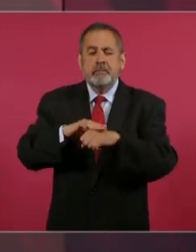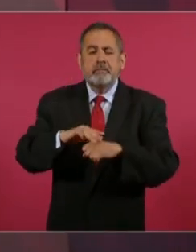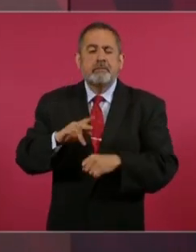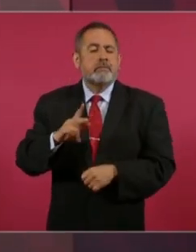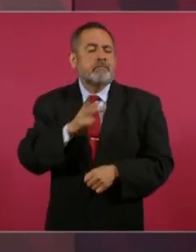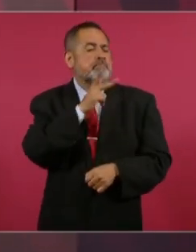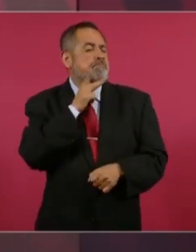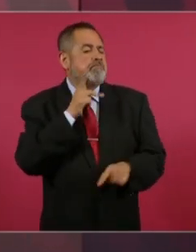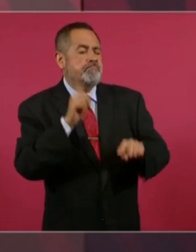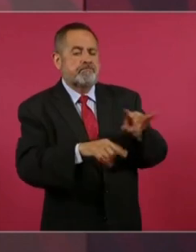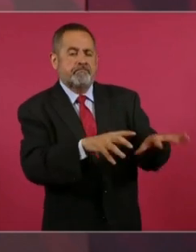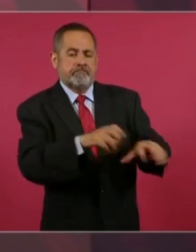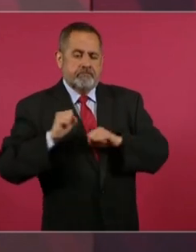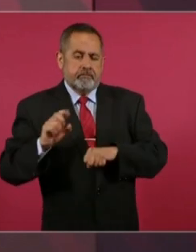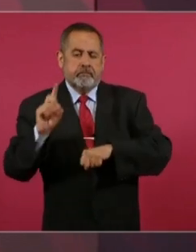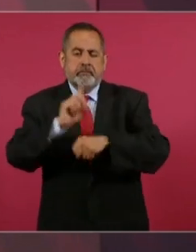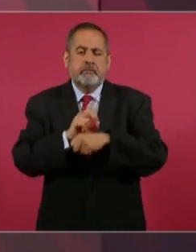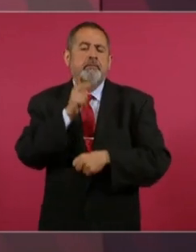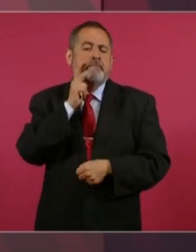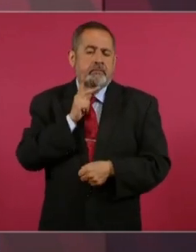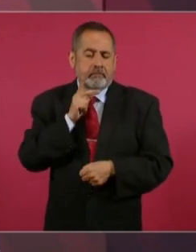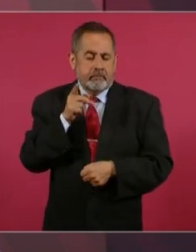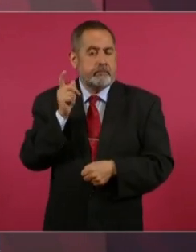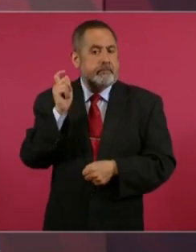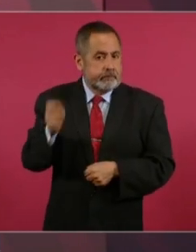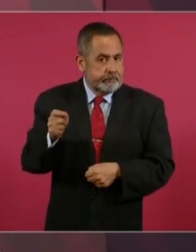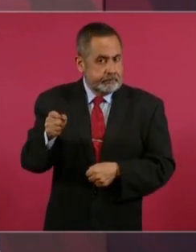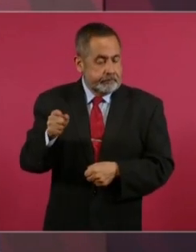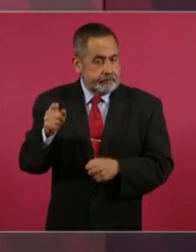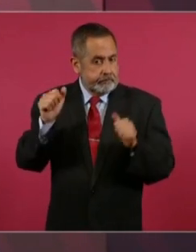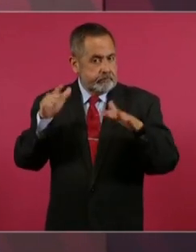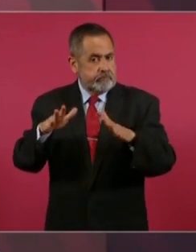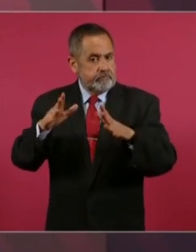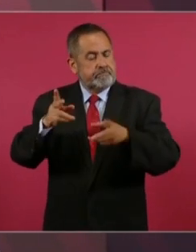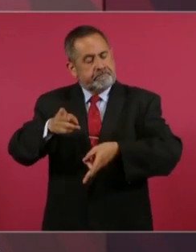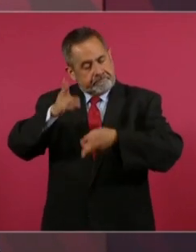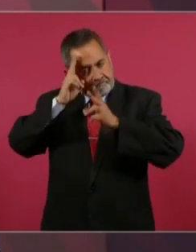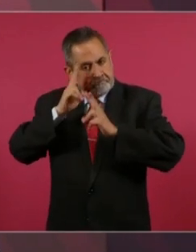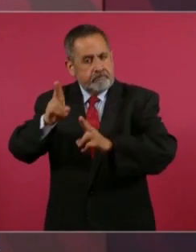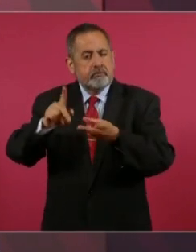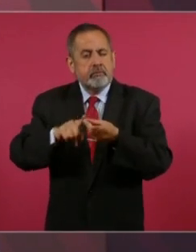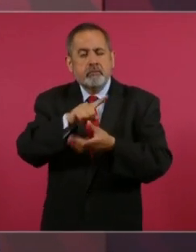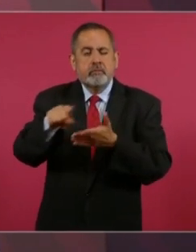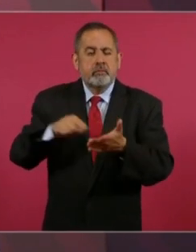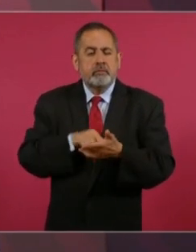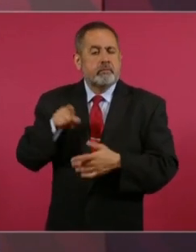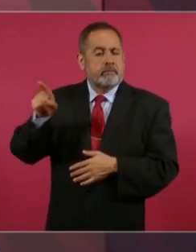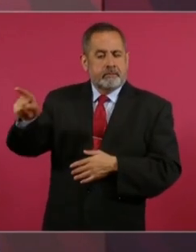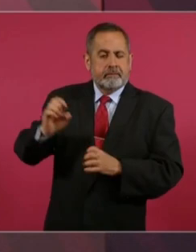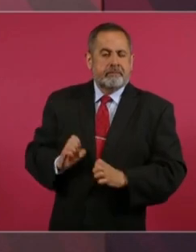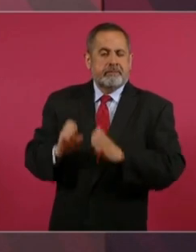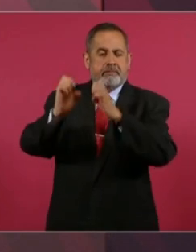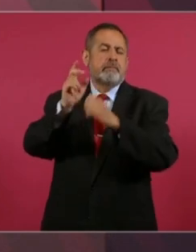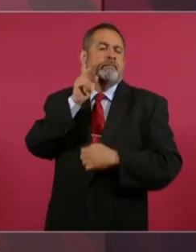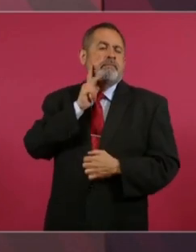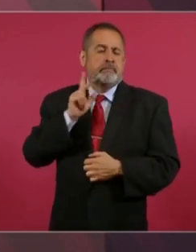petrolera, se va a llevar a cabo el acto en la torre de Pemex.